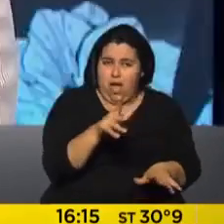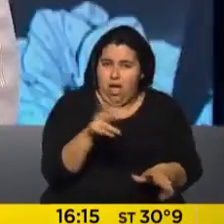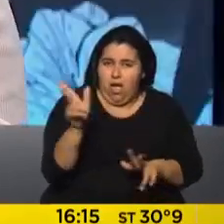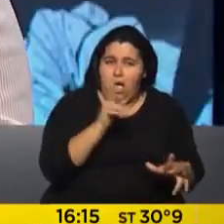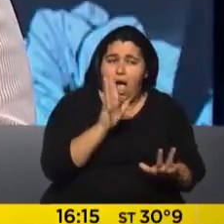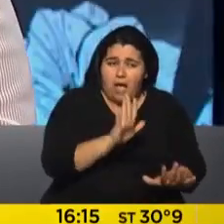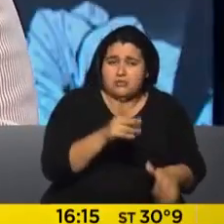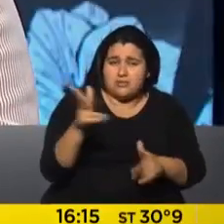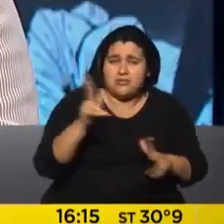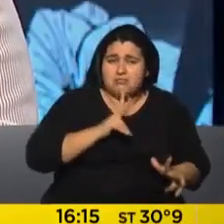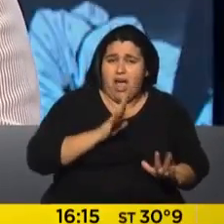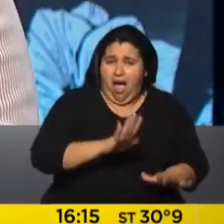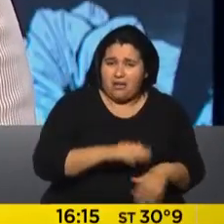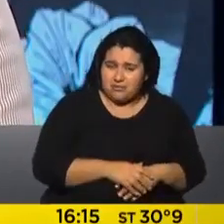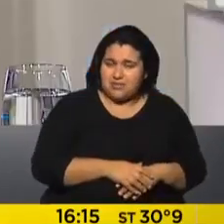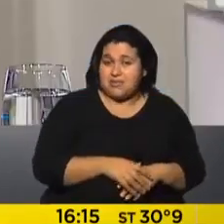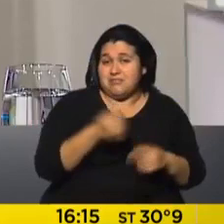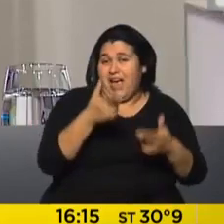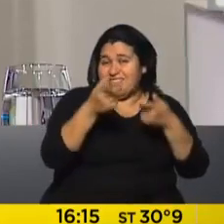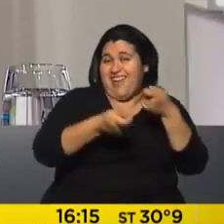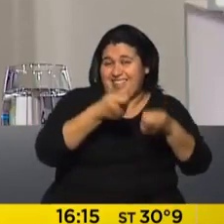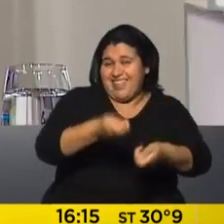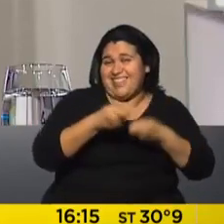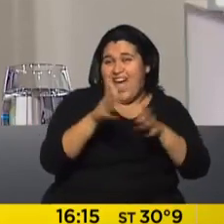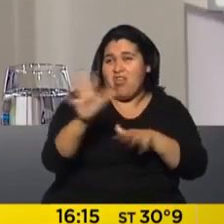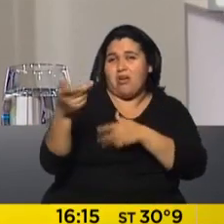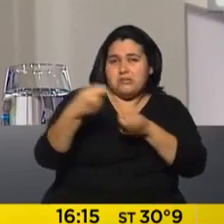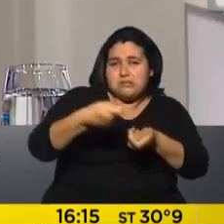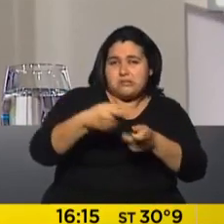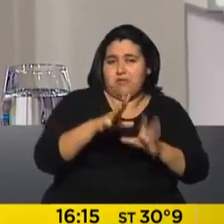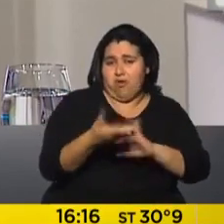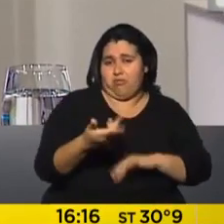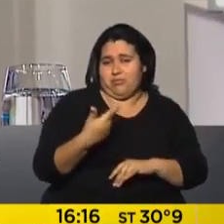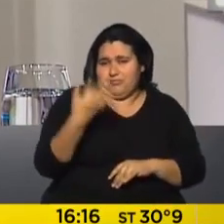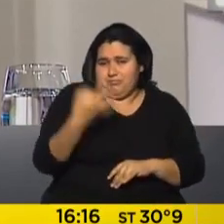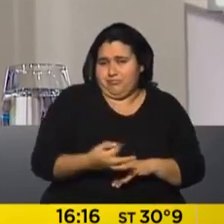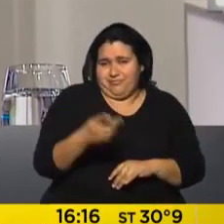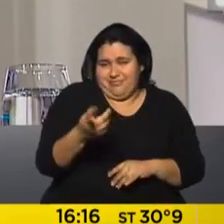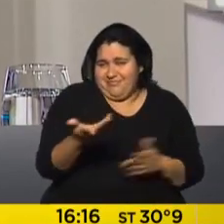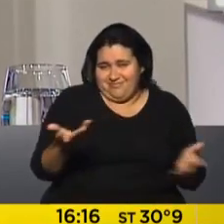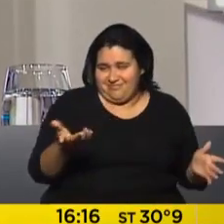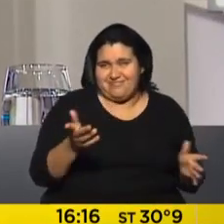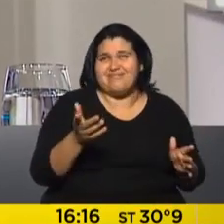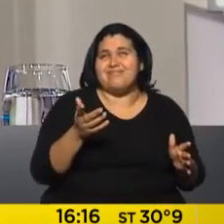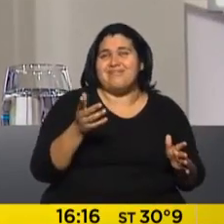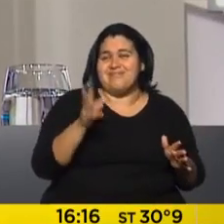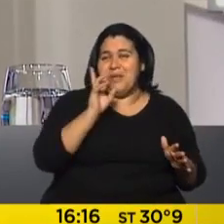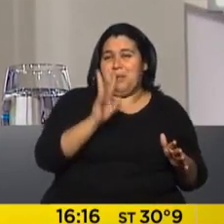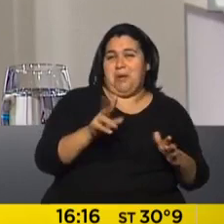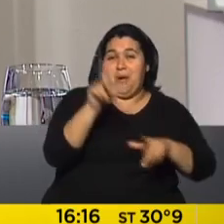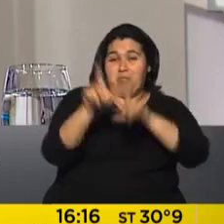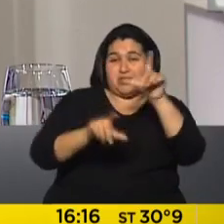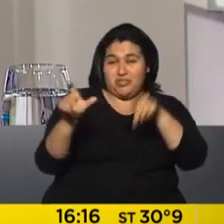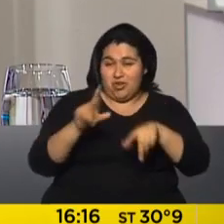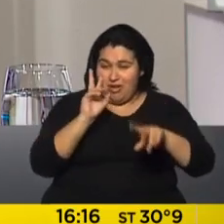me decía. Es lo que intentaron hacer también. Sí. Y es lo que evidentemente no consiguieron en absoluto, porque cuando la gente se empezó a enterar